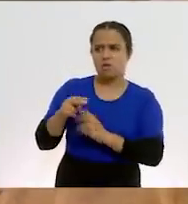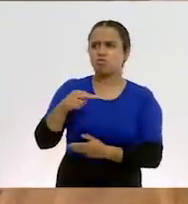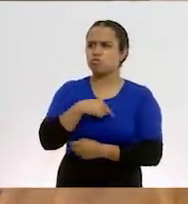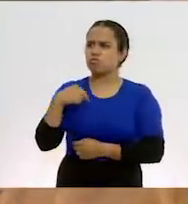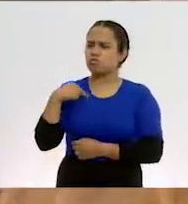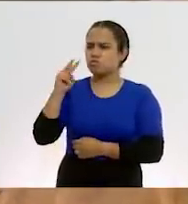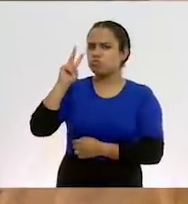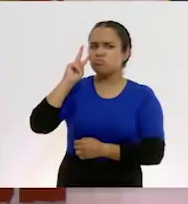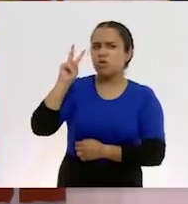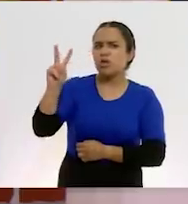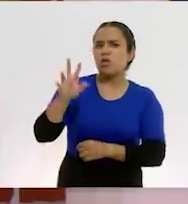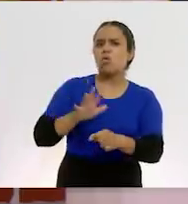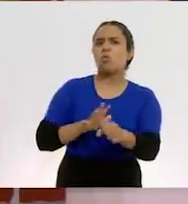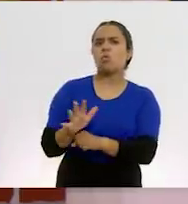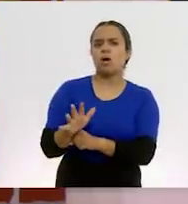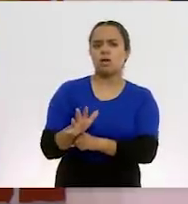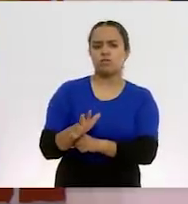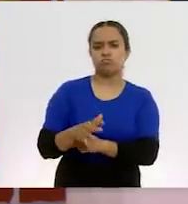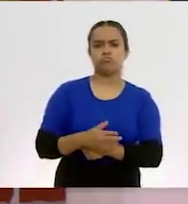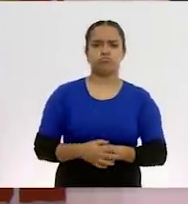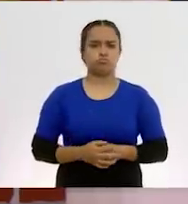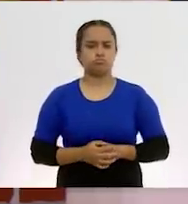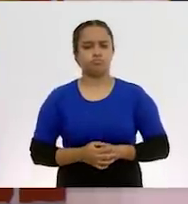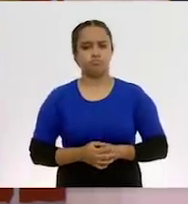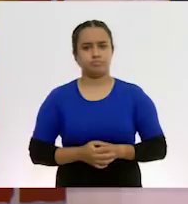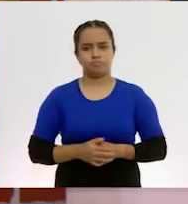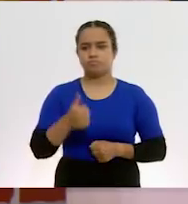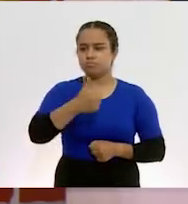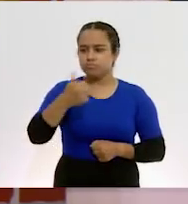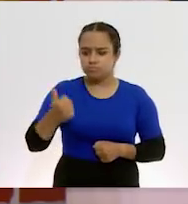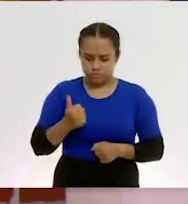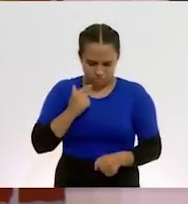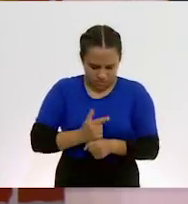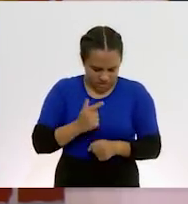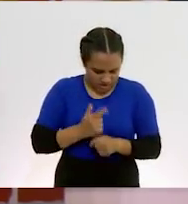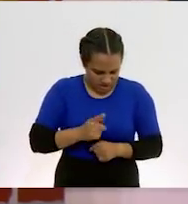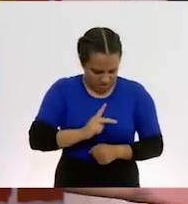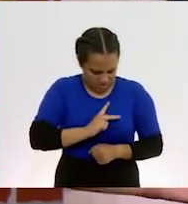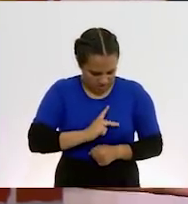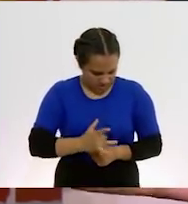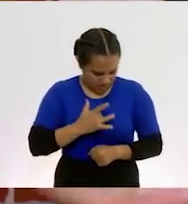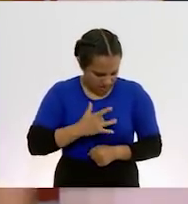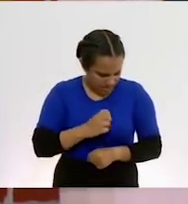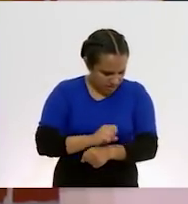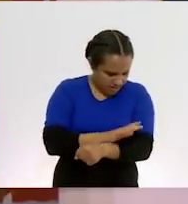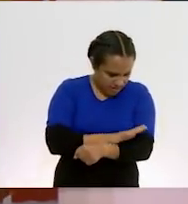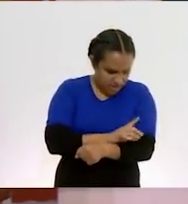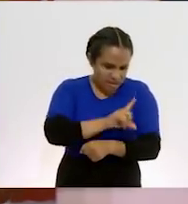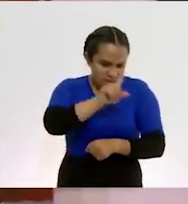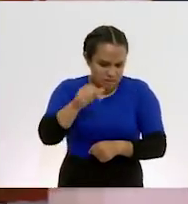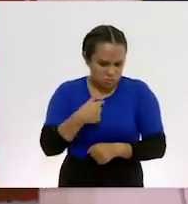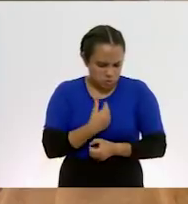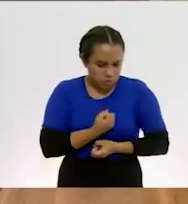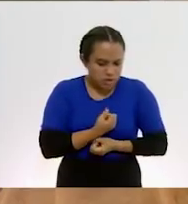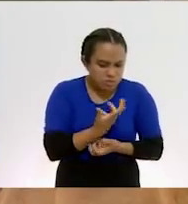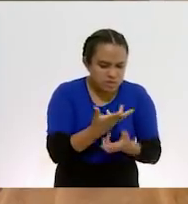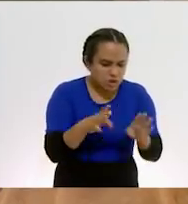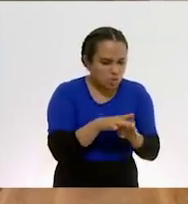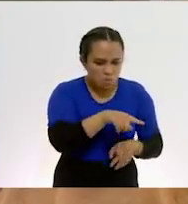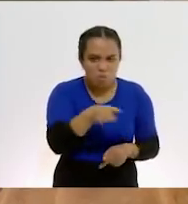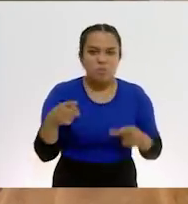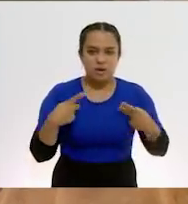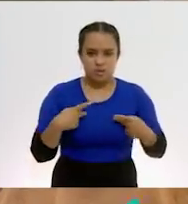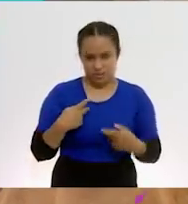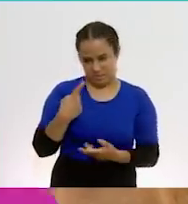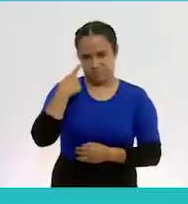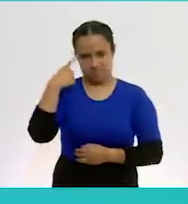observar, pues, la manera en que nosotros identificamos nuestras emociones y cómo expresarlas hacia los demás. Muy bien, vamos